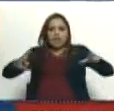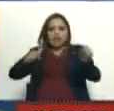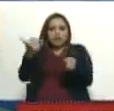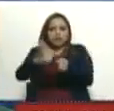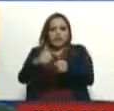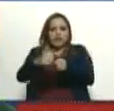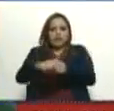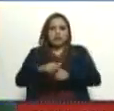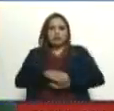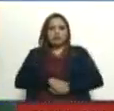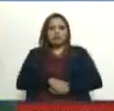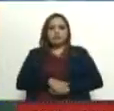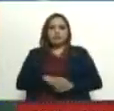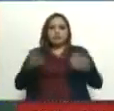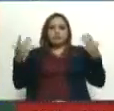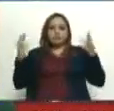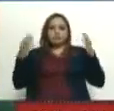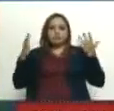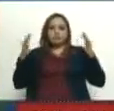Maracay.